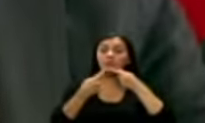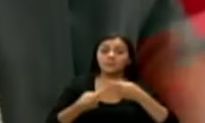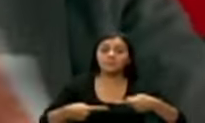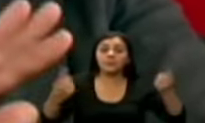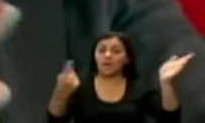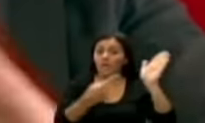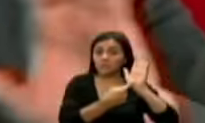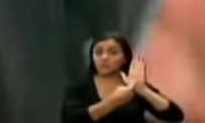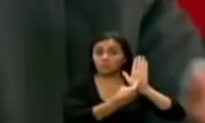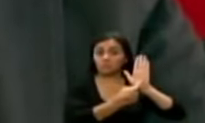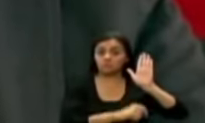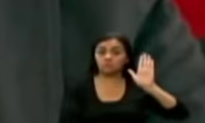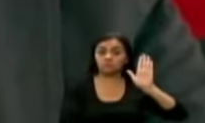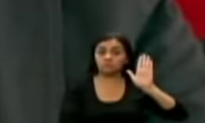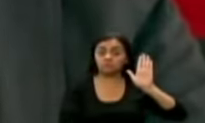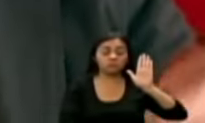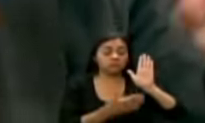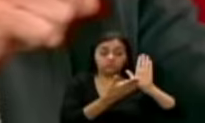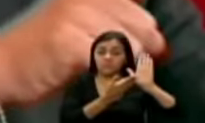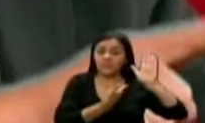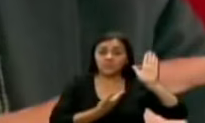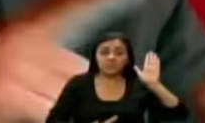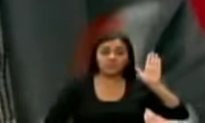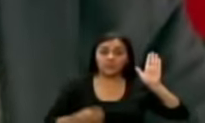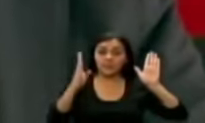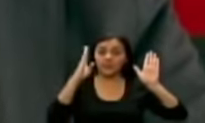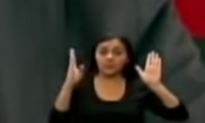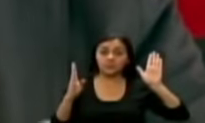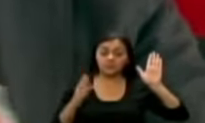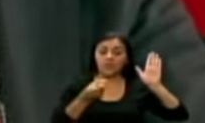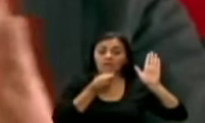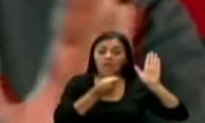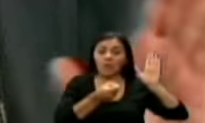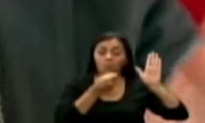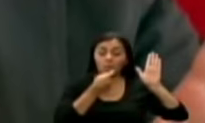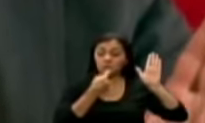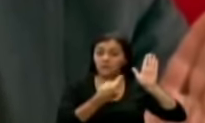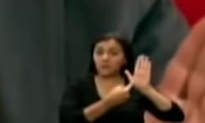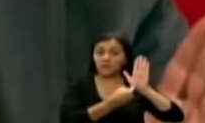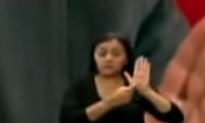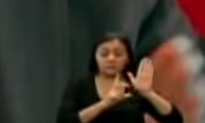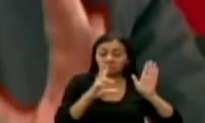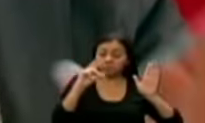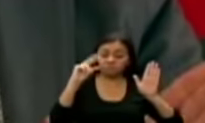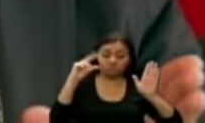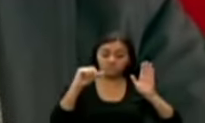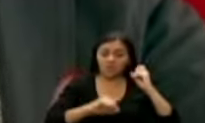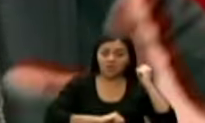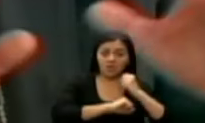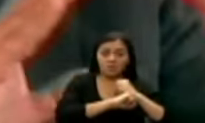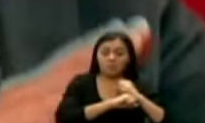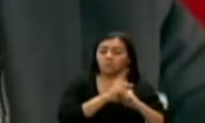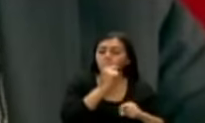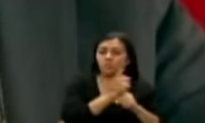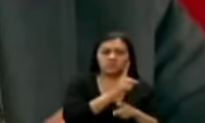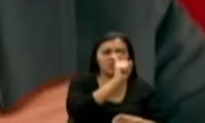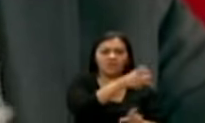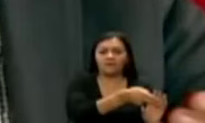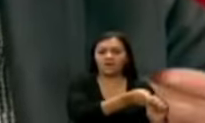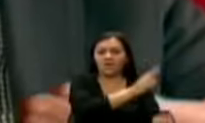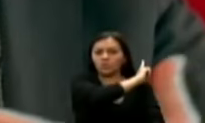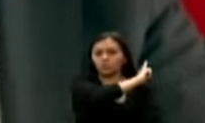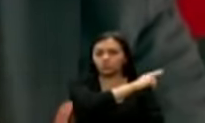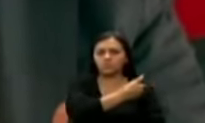ven, nadie quiere a Dilma Rousseff. Las encuestas dicen que Dilma Rousseff no es popular, por lo tanto Dilma Rousseff se tiene que